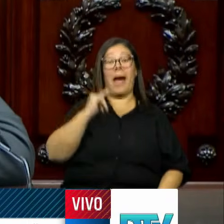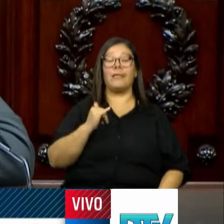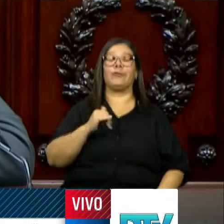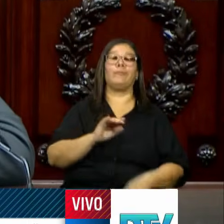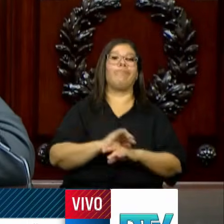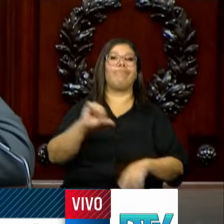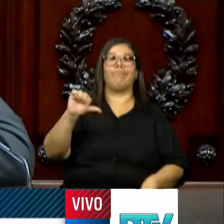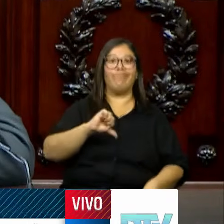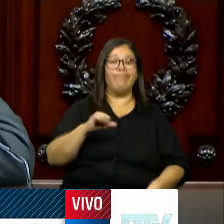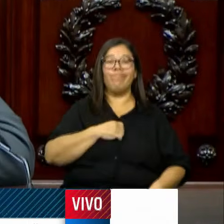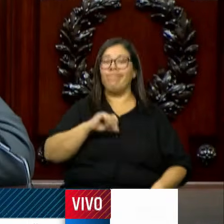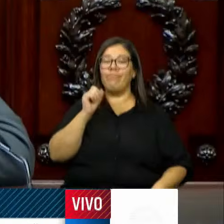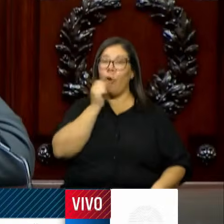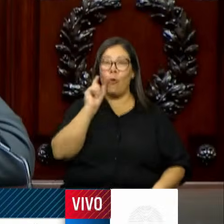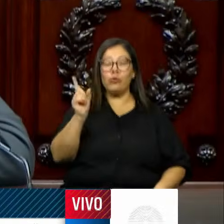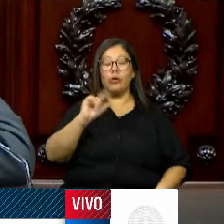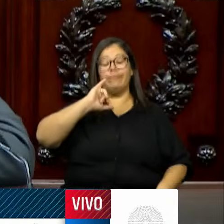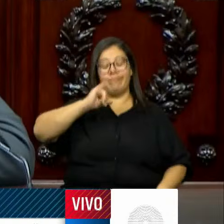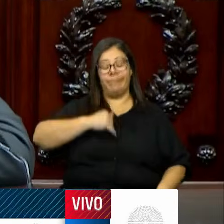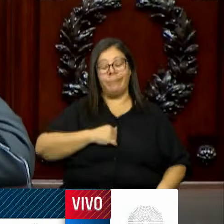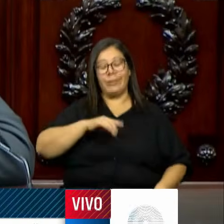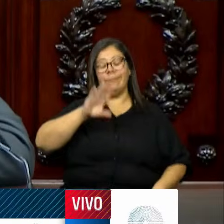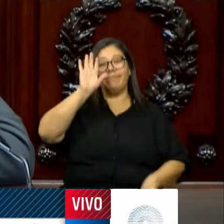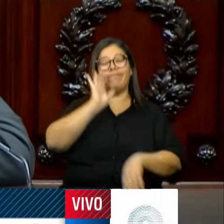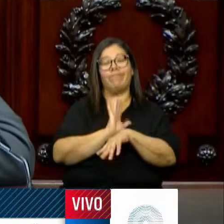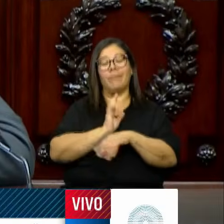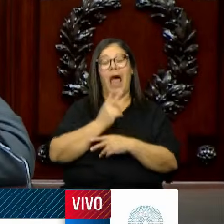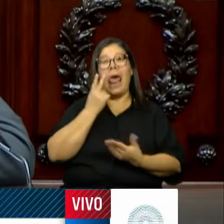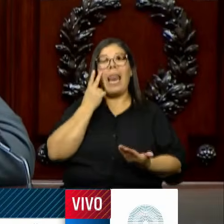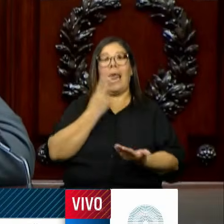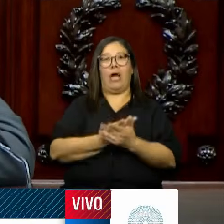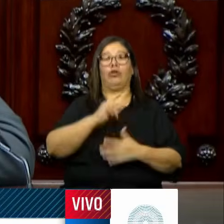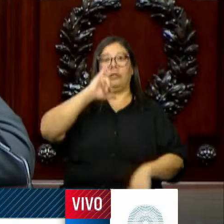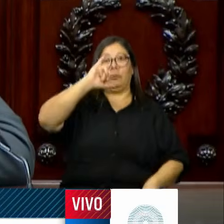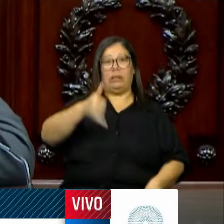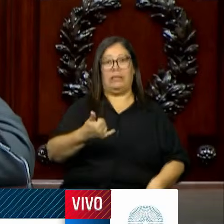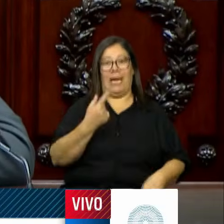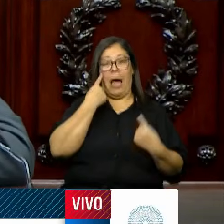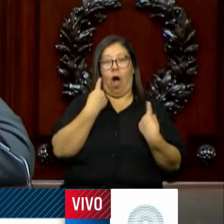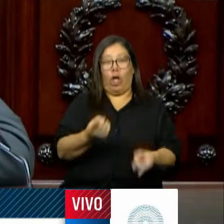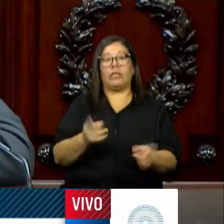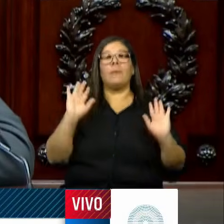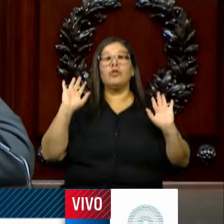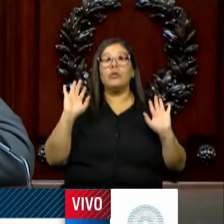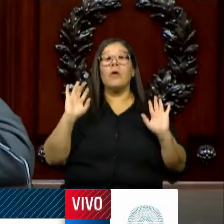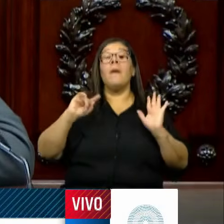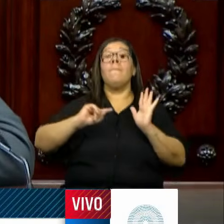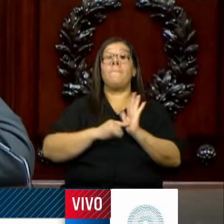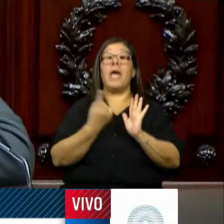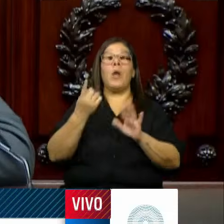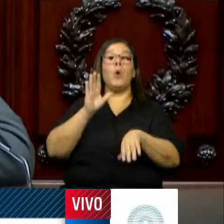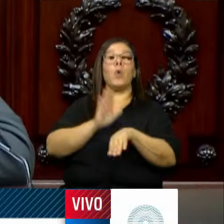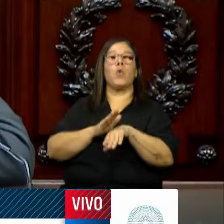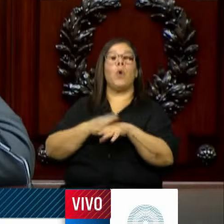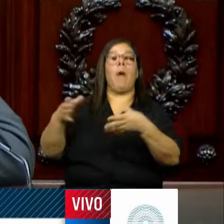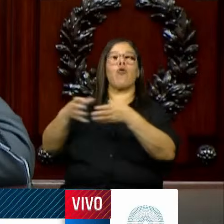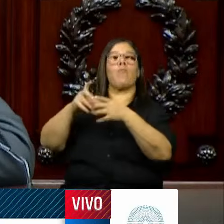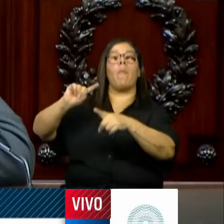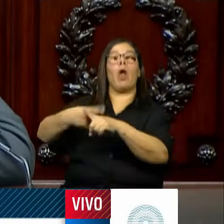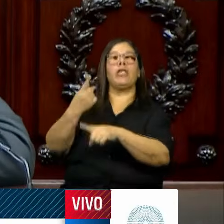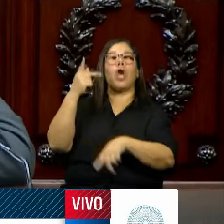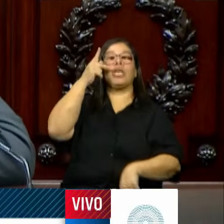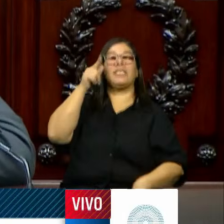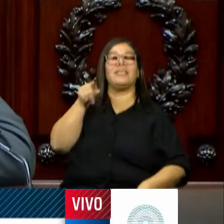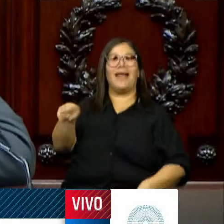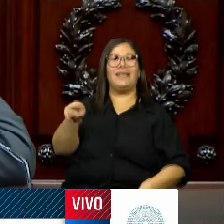nos gustó y lo reconocemos. Pero es importante entender que a pesar de esta turbulencia generada por el kirchnerismo, los